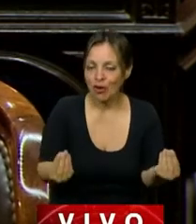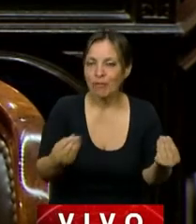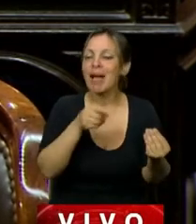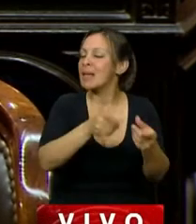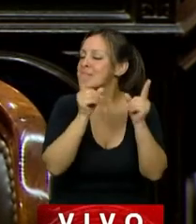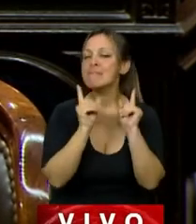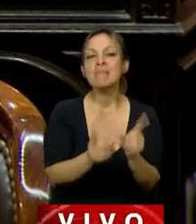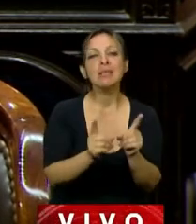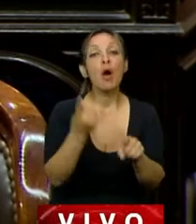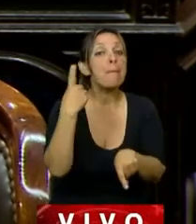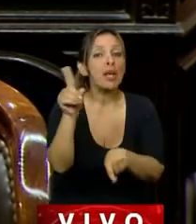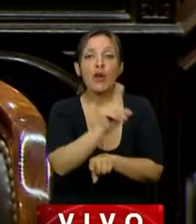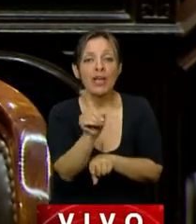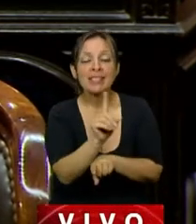pero